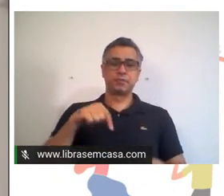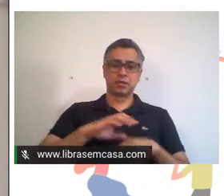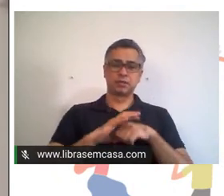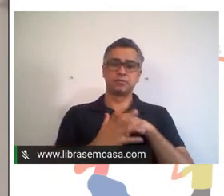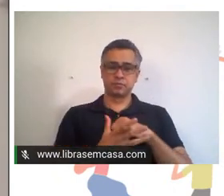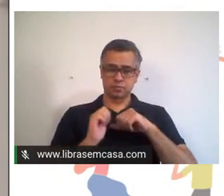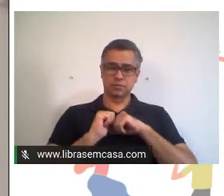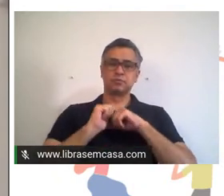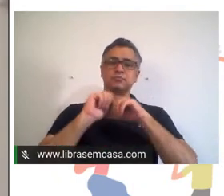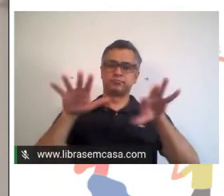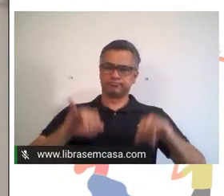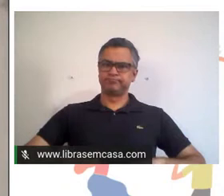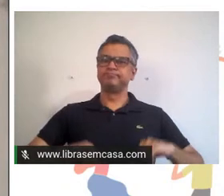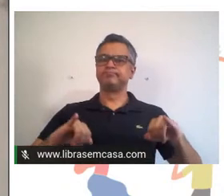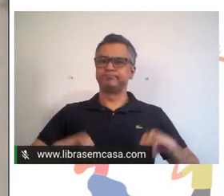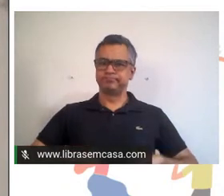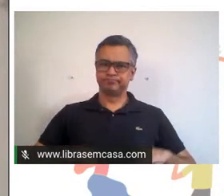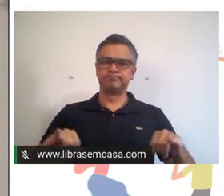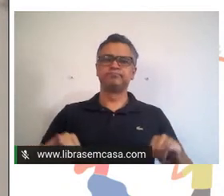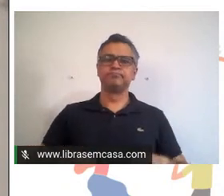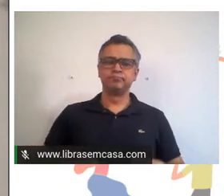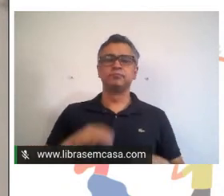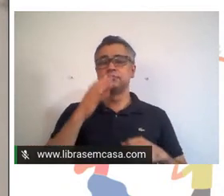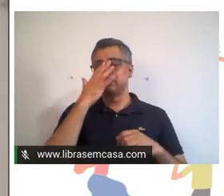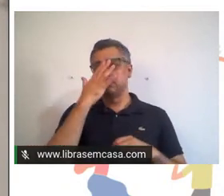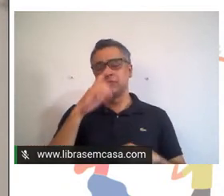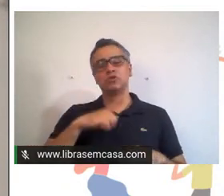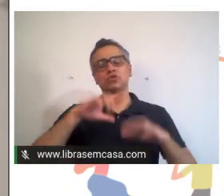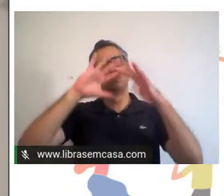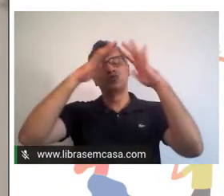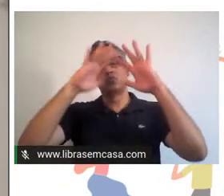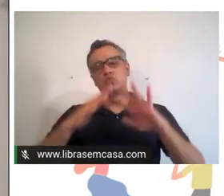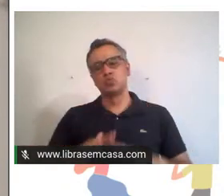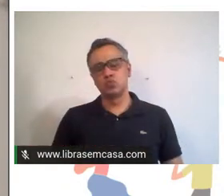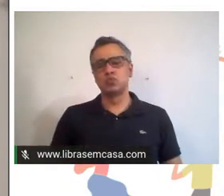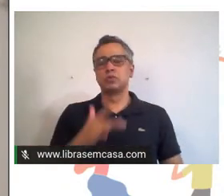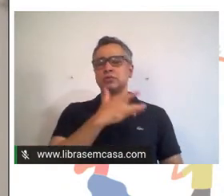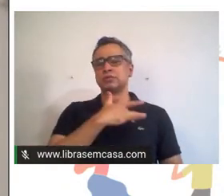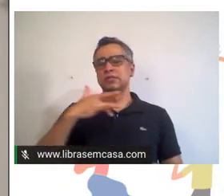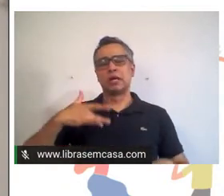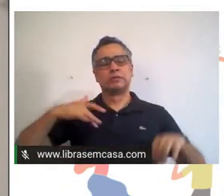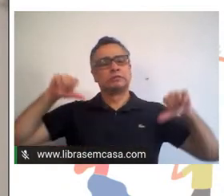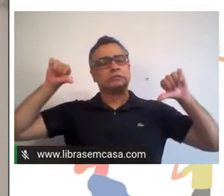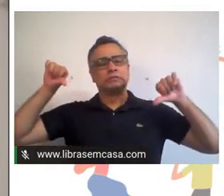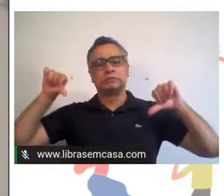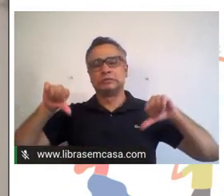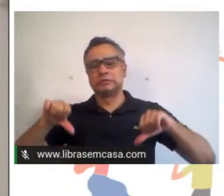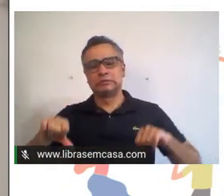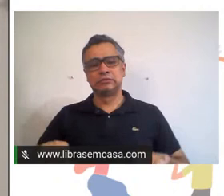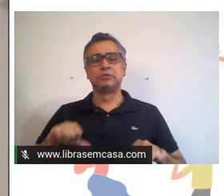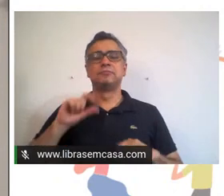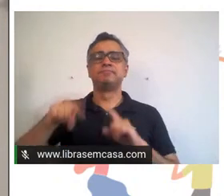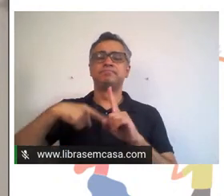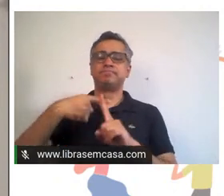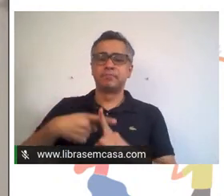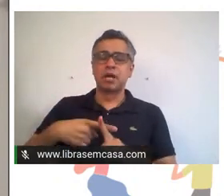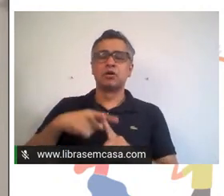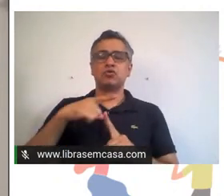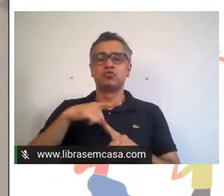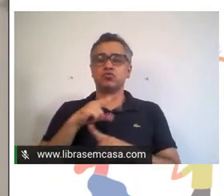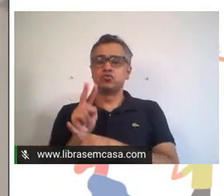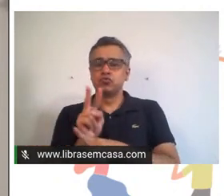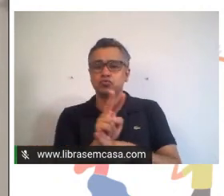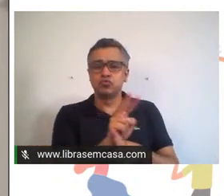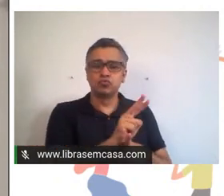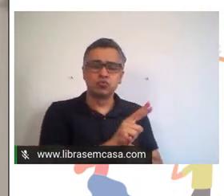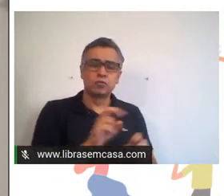está padeciendo al igual que tantos países, con una crisis sanitaria muy profunda y al mismo tiempo con medidas de